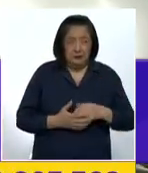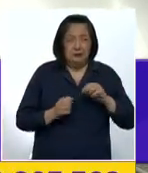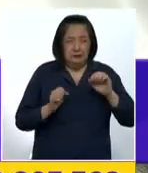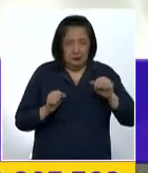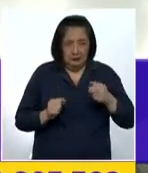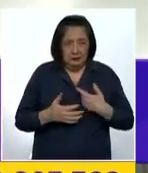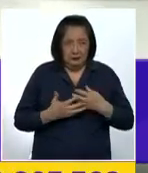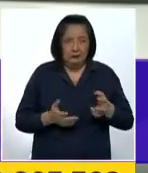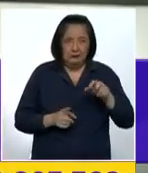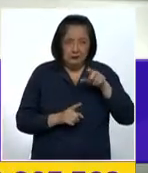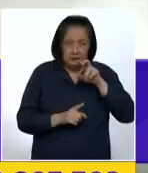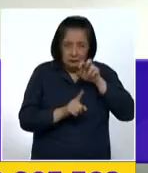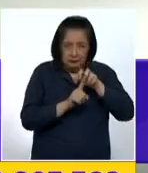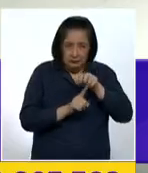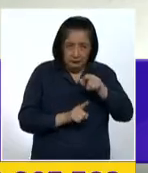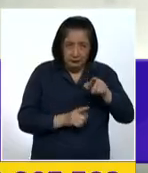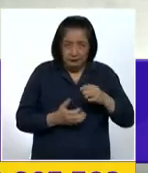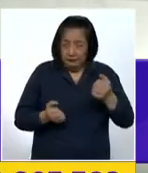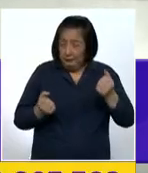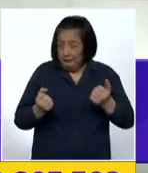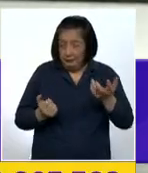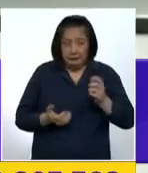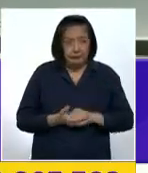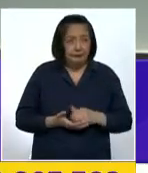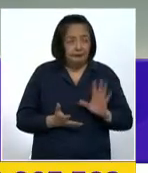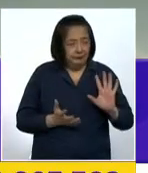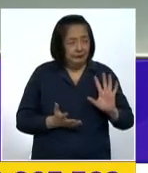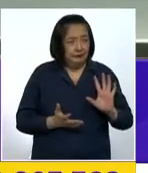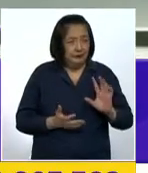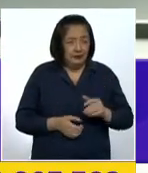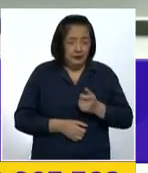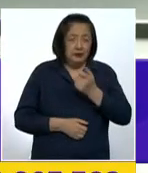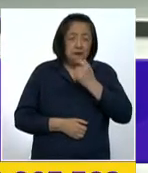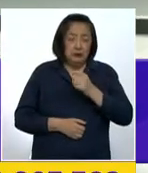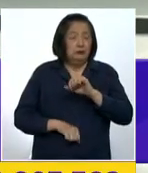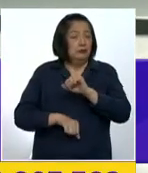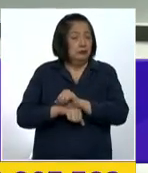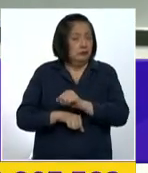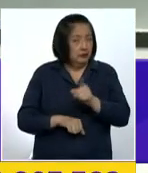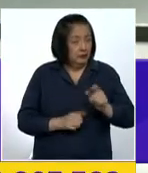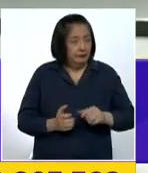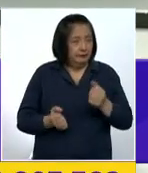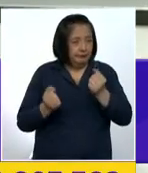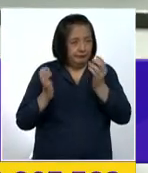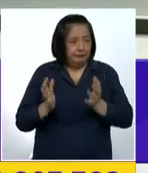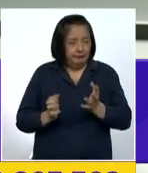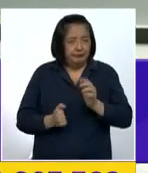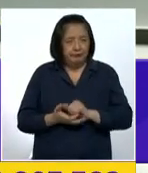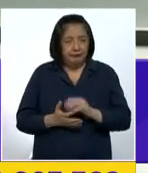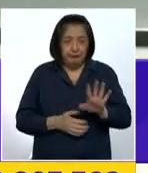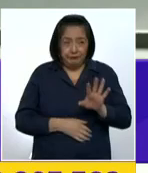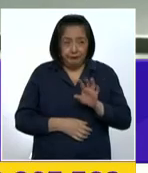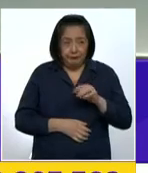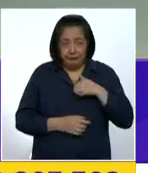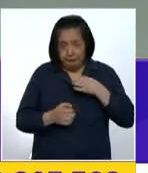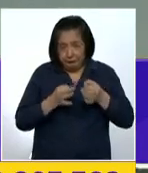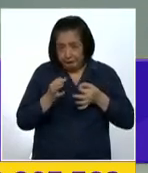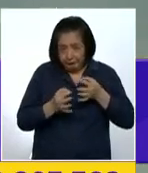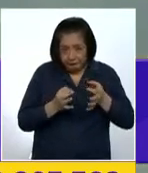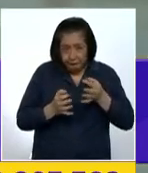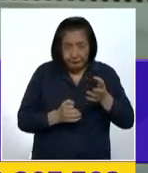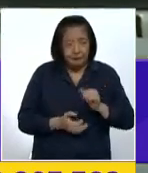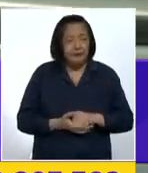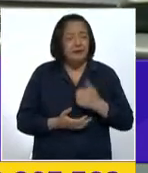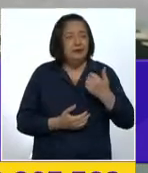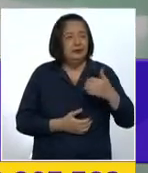logran detectar el vehículo y retener o detener al conductor, quien, según tu testimonio, según tu